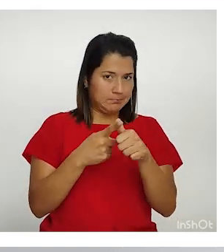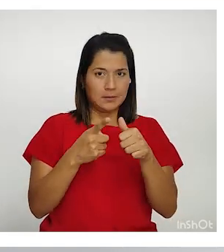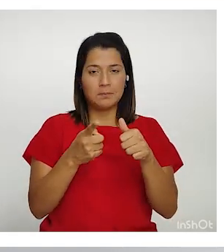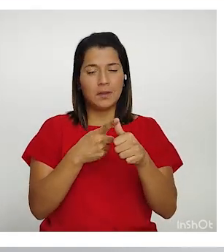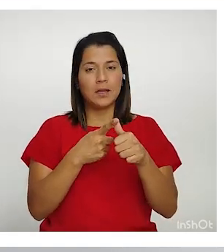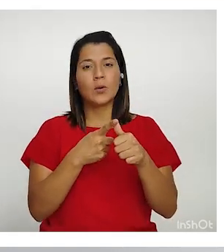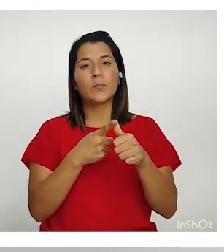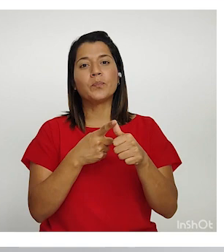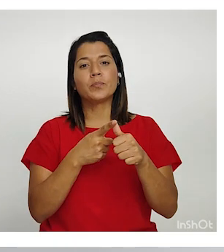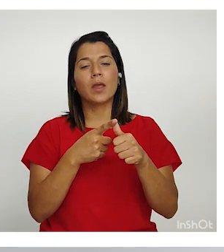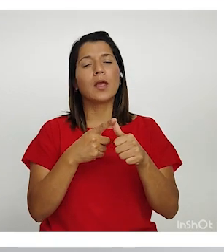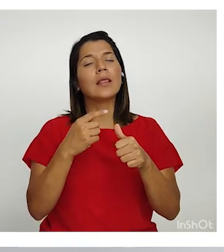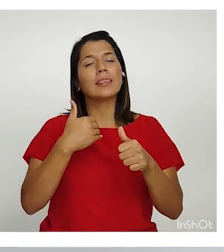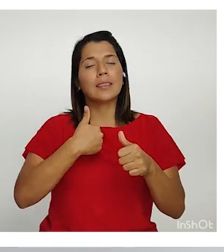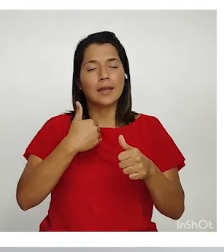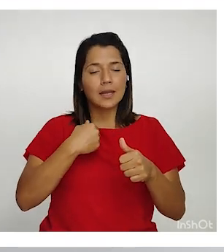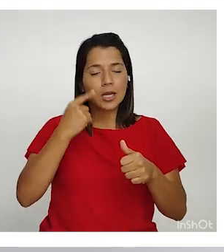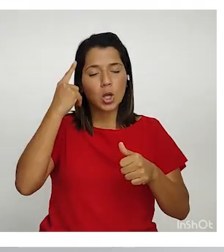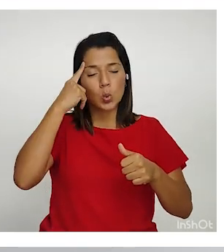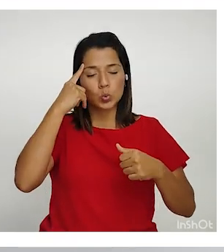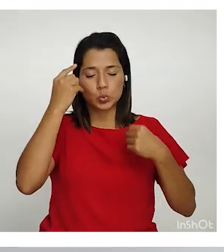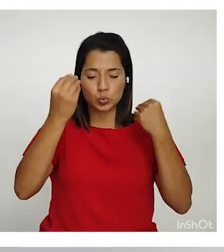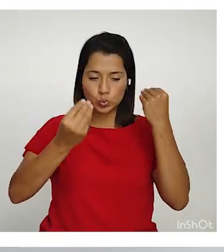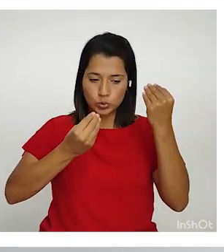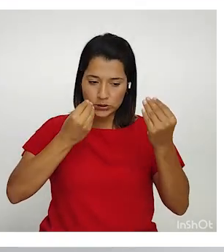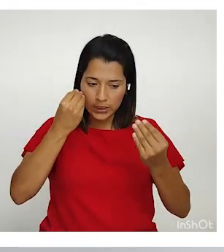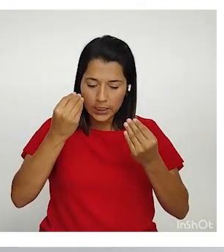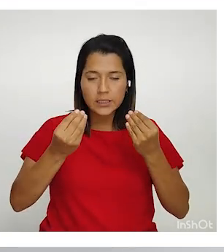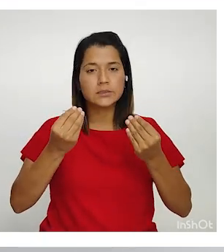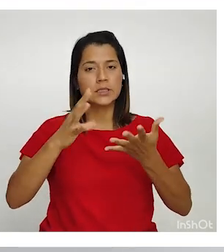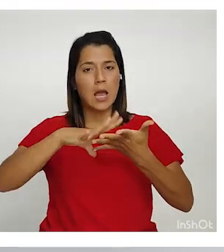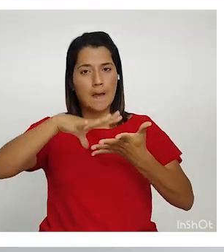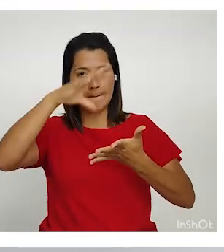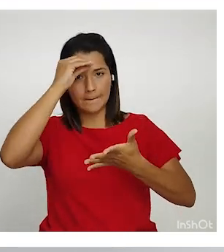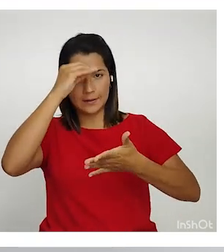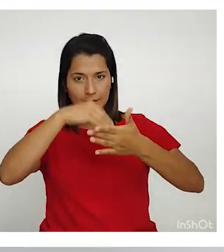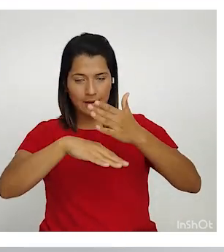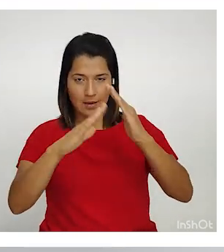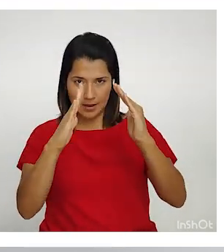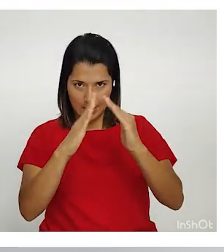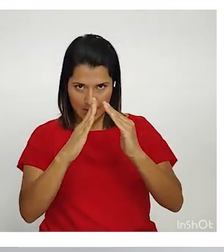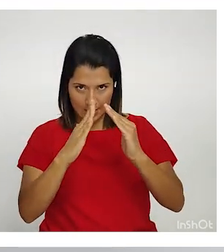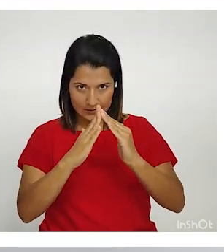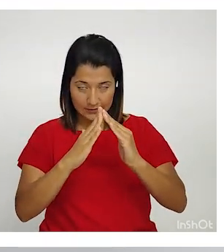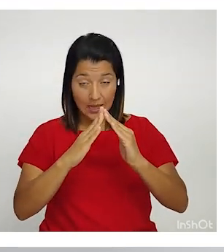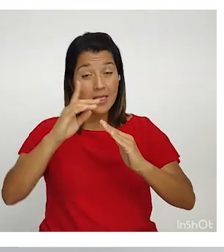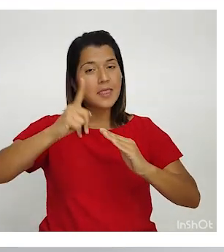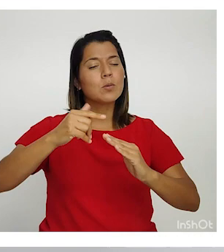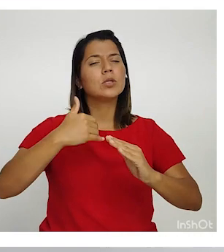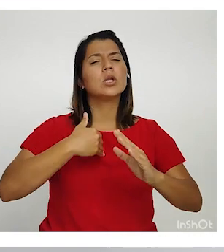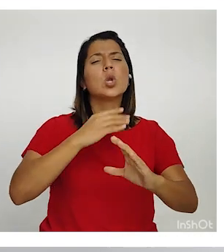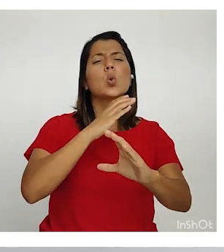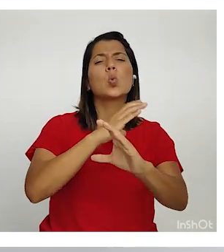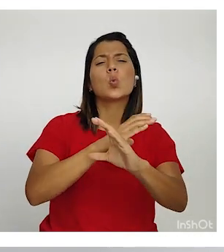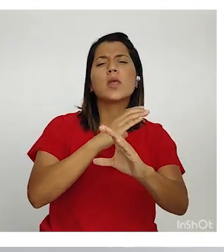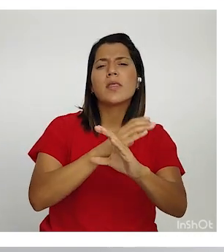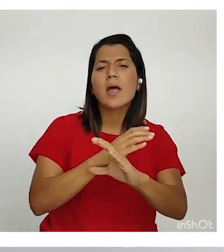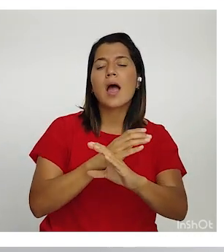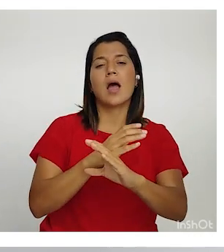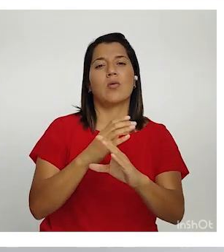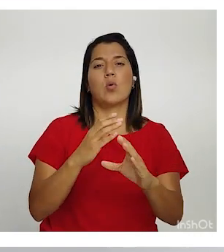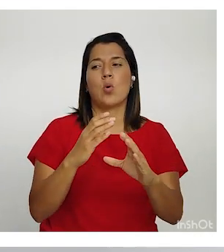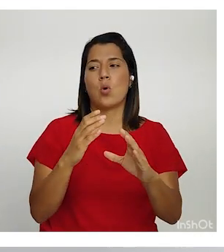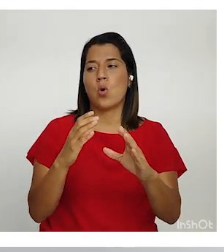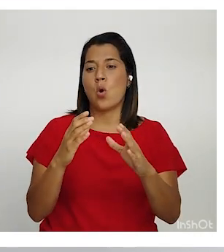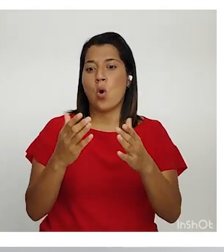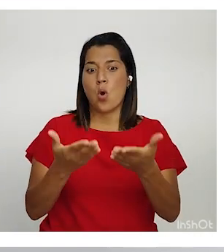primero la concientización y la educación en casa. Tenemos que tener cuidado con los vertederos de basura que